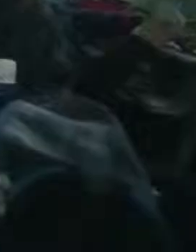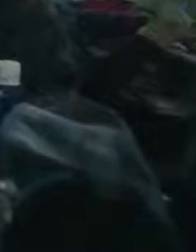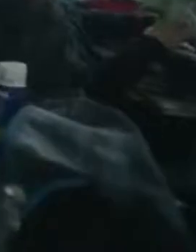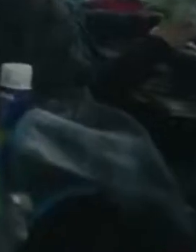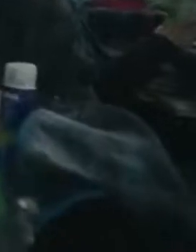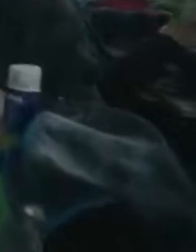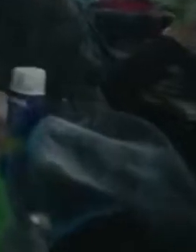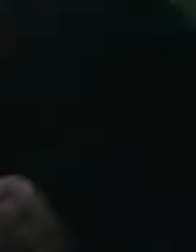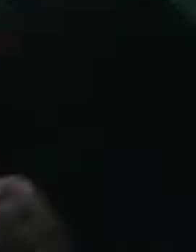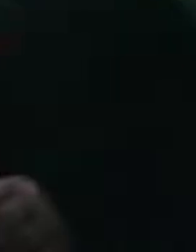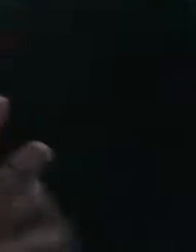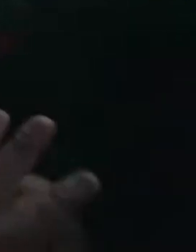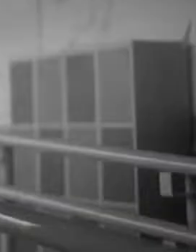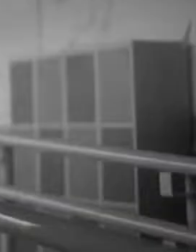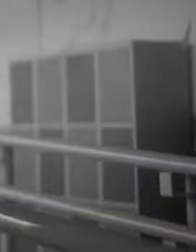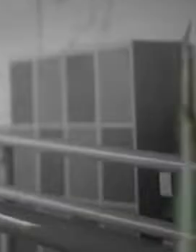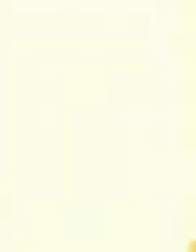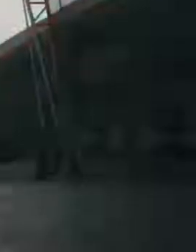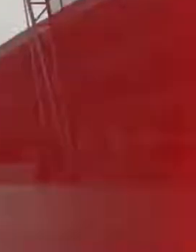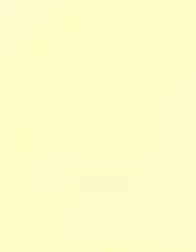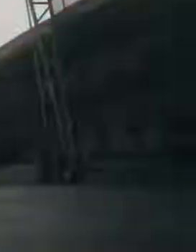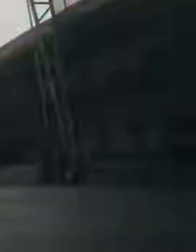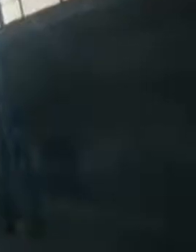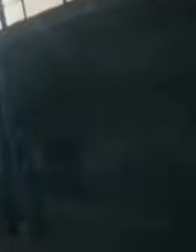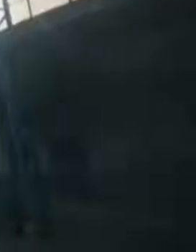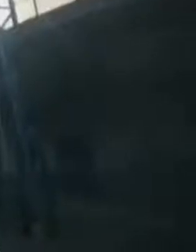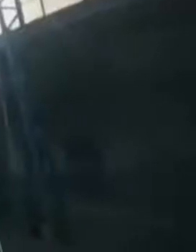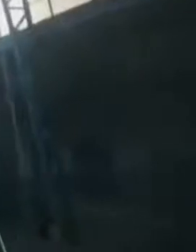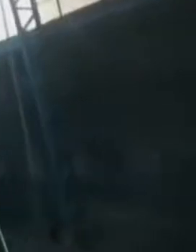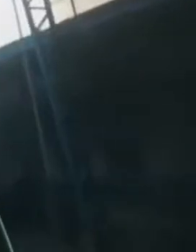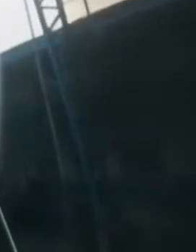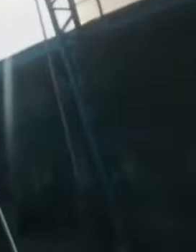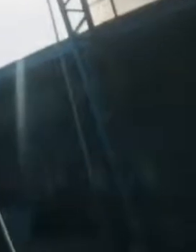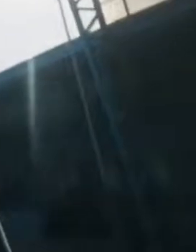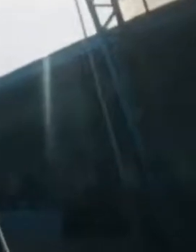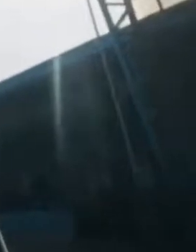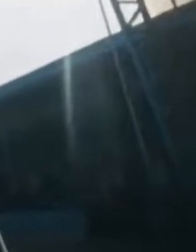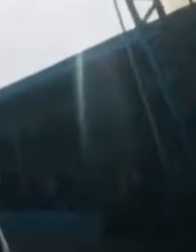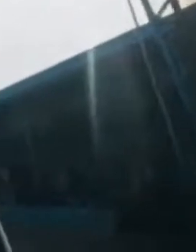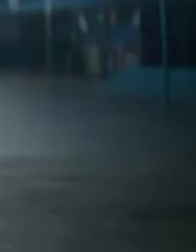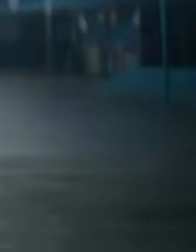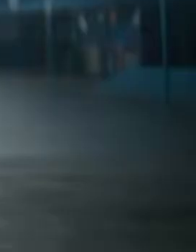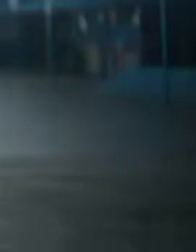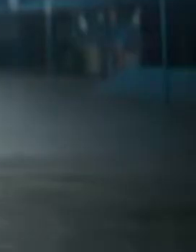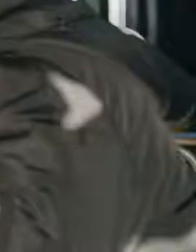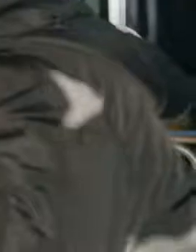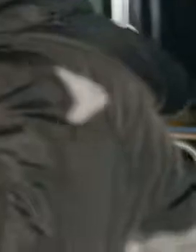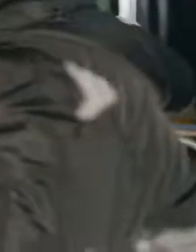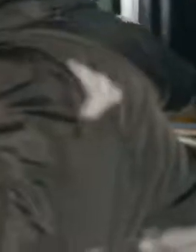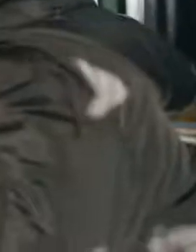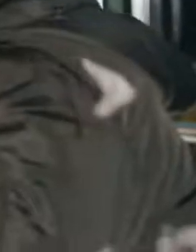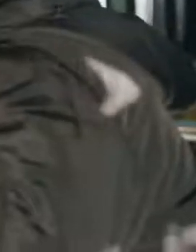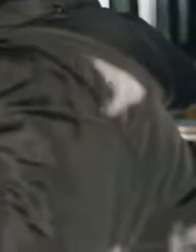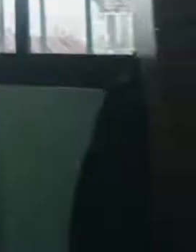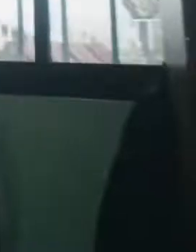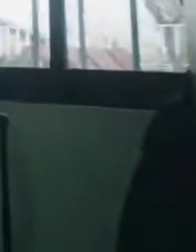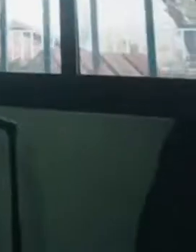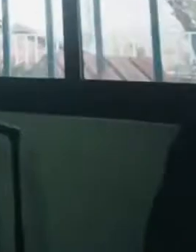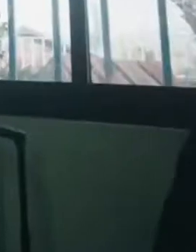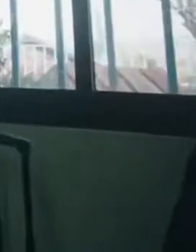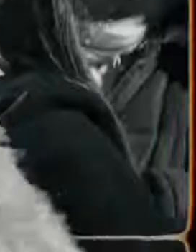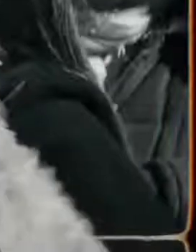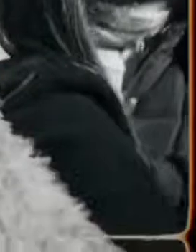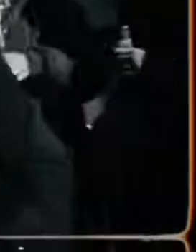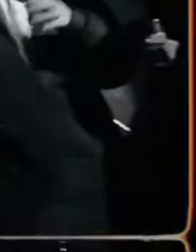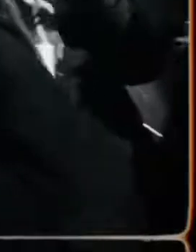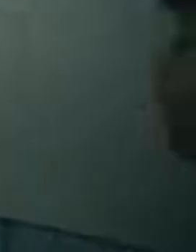creo que esa es la gran importancia en el Chile actual. Ser profesor es la base de todo. Es cariño, es